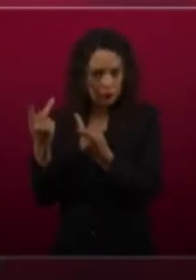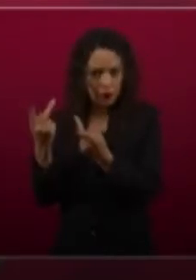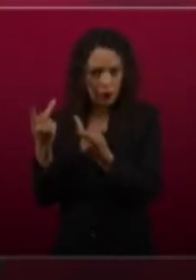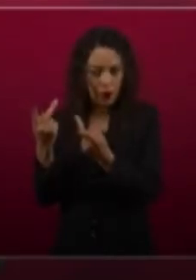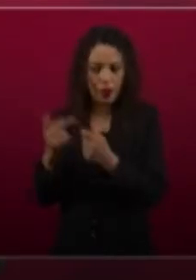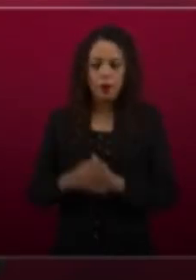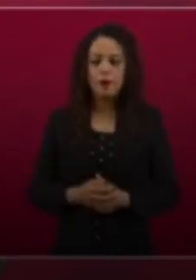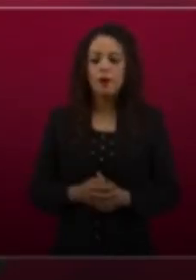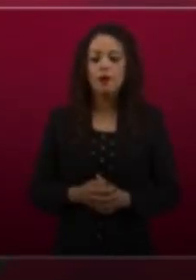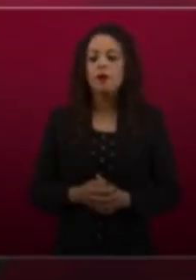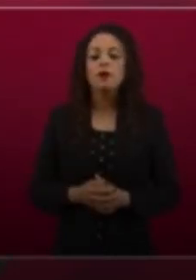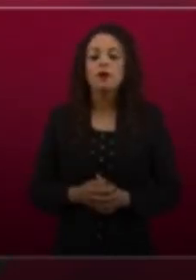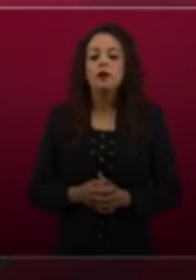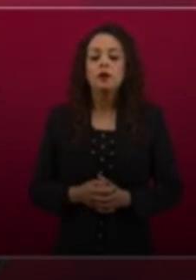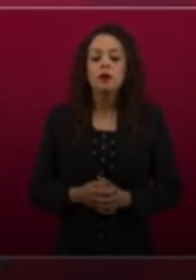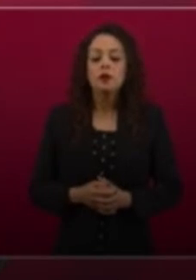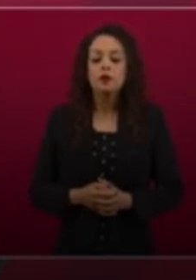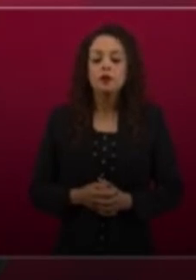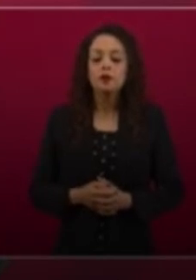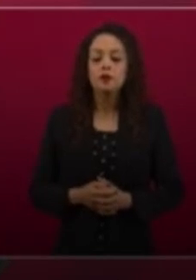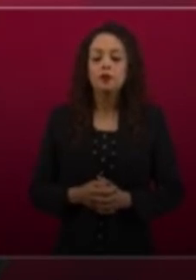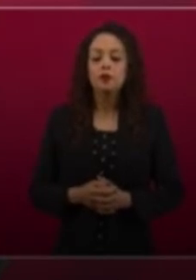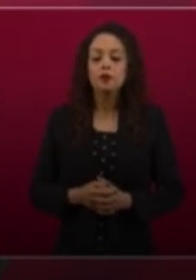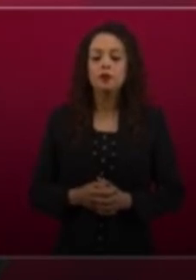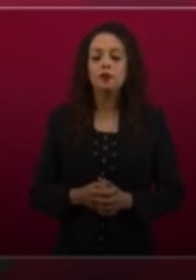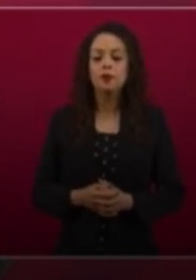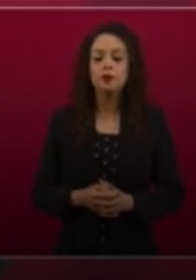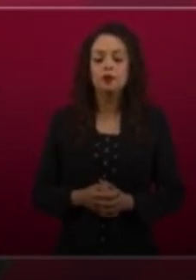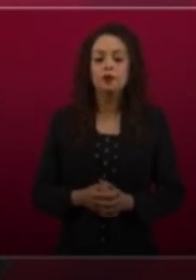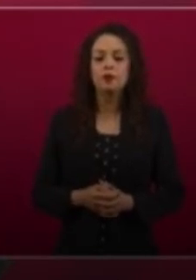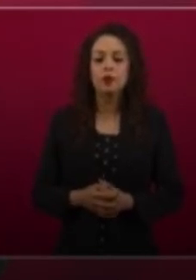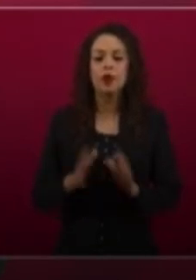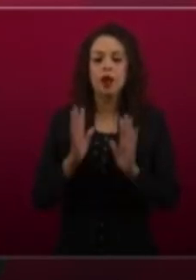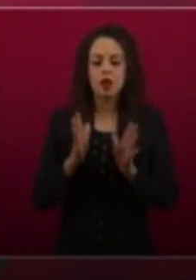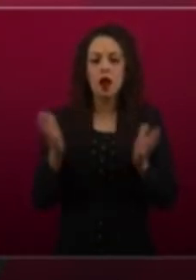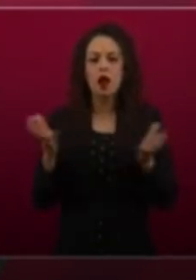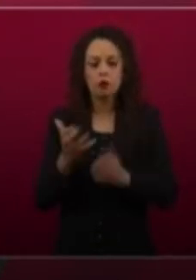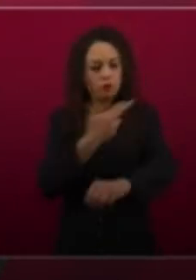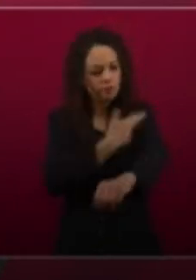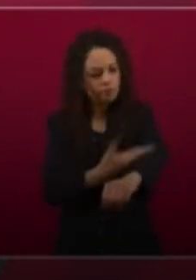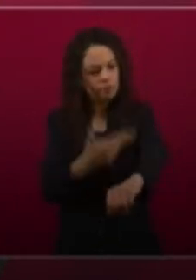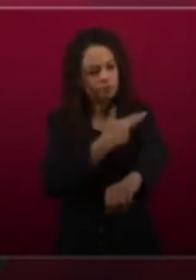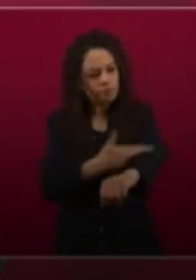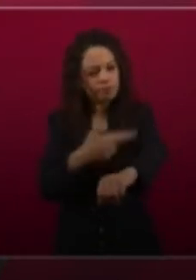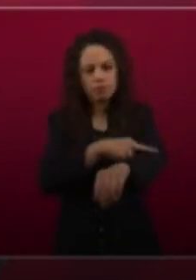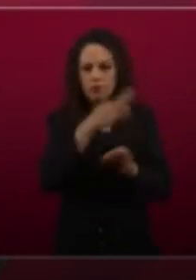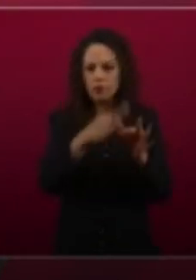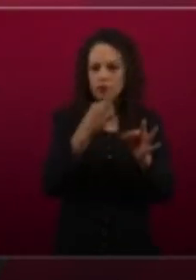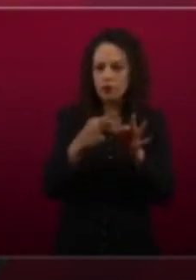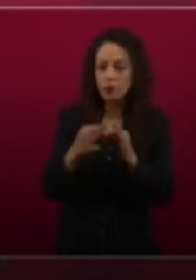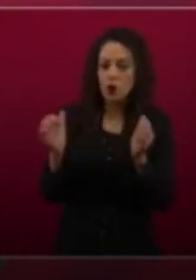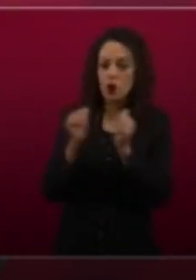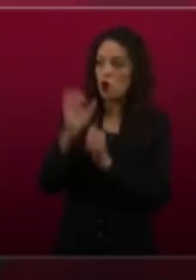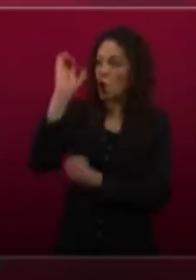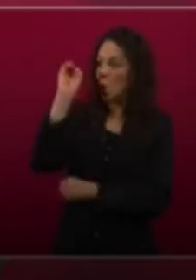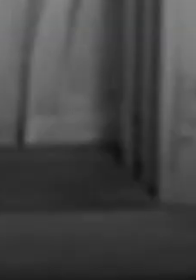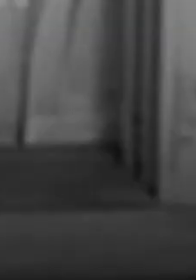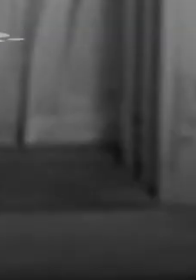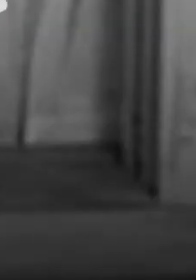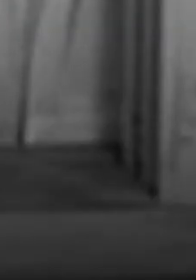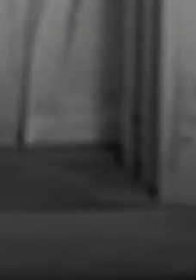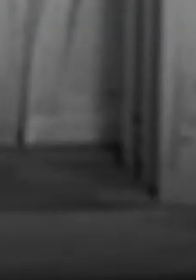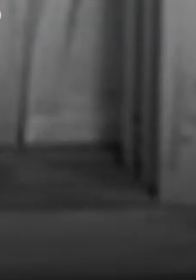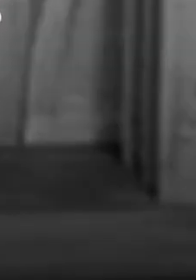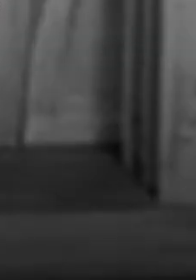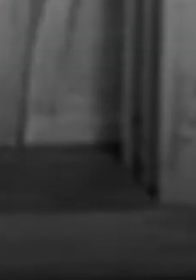Se están haciendo todos los trámites con la ONU para que nos ayuden a venderlo.